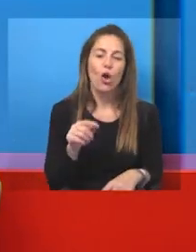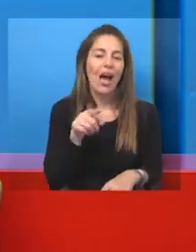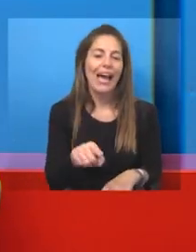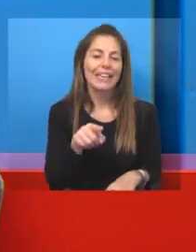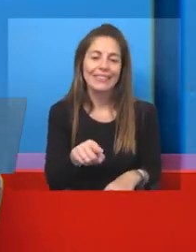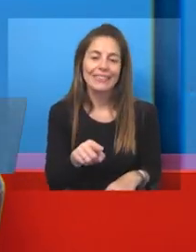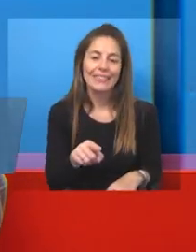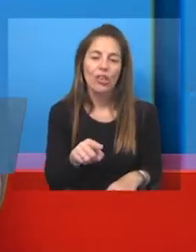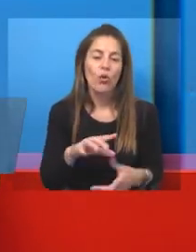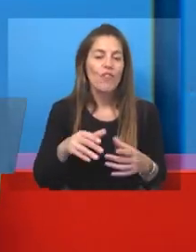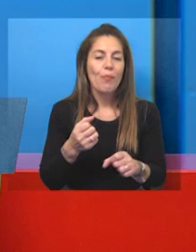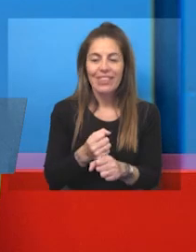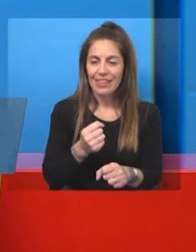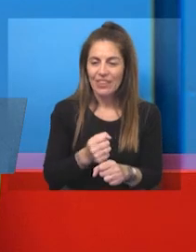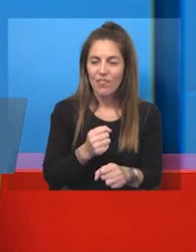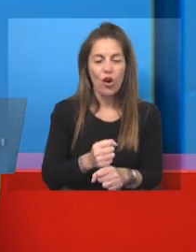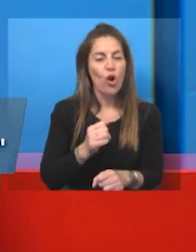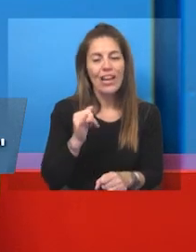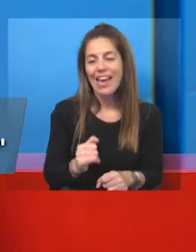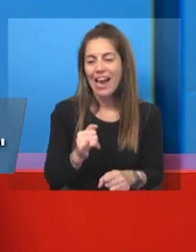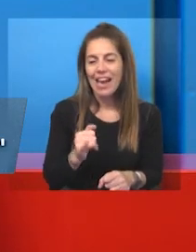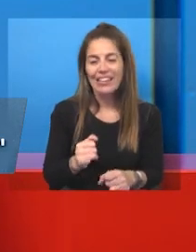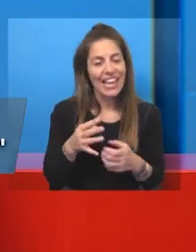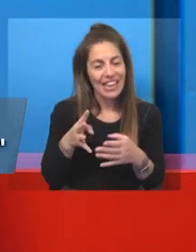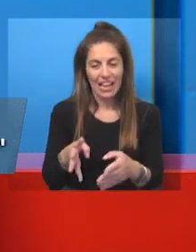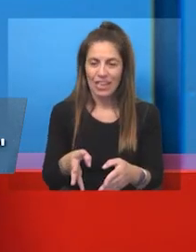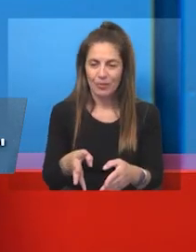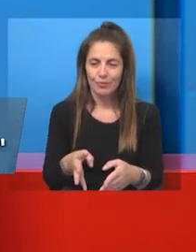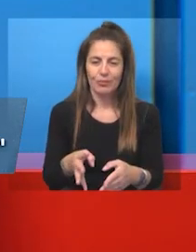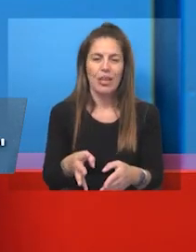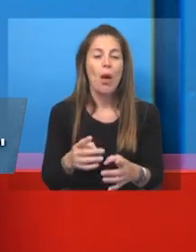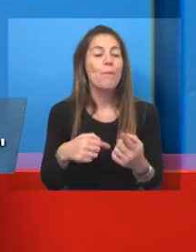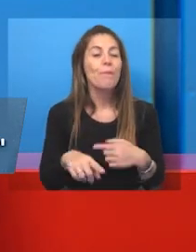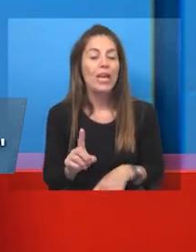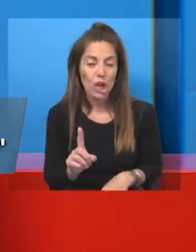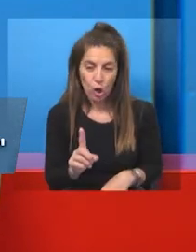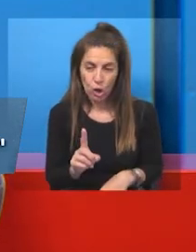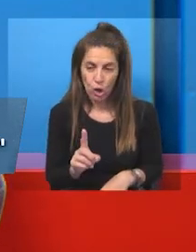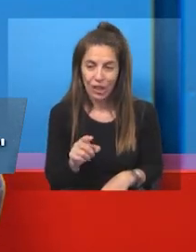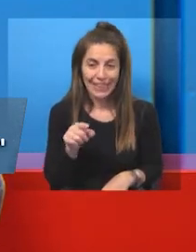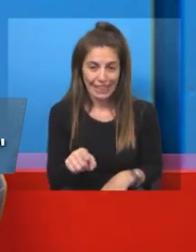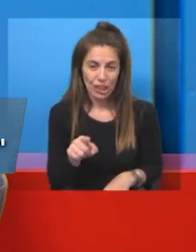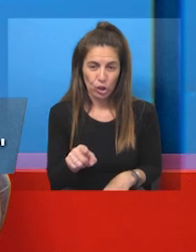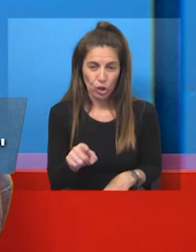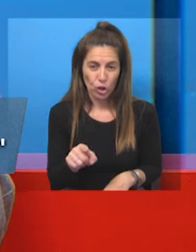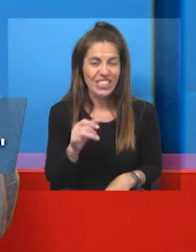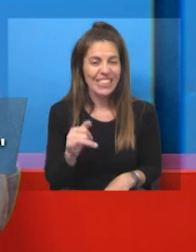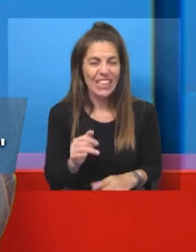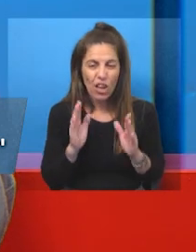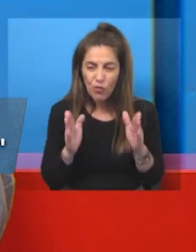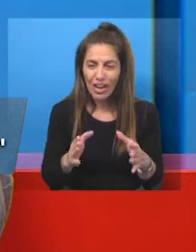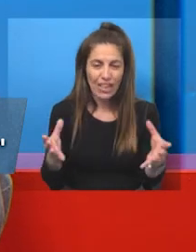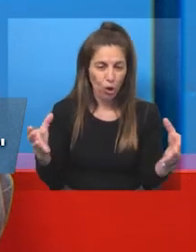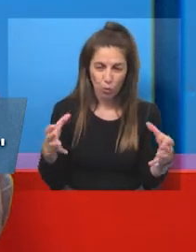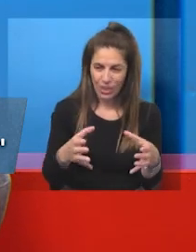hay una dinámica laboral que hay que que hay que atacar Pero esto se tiene que enfocar en la